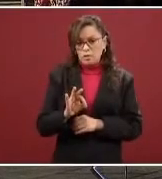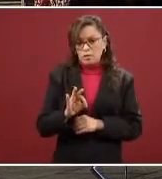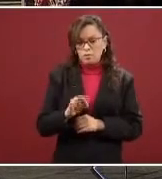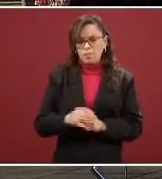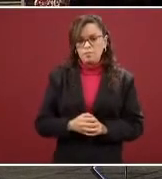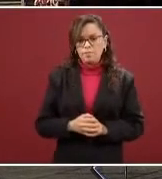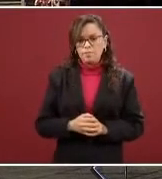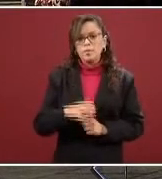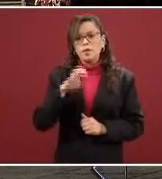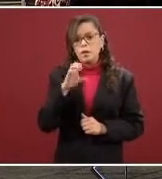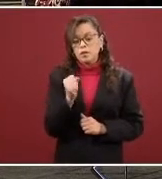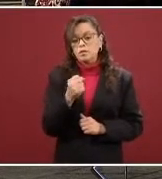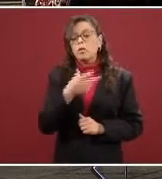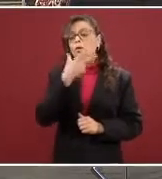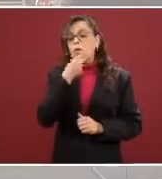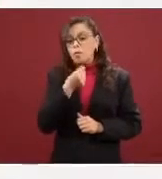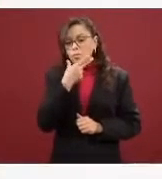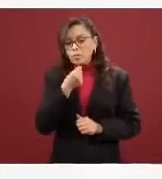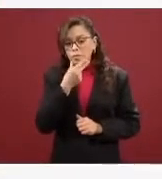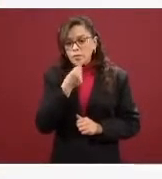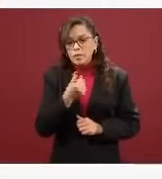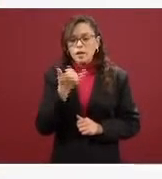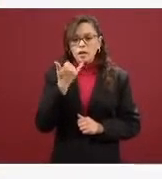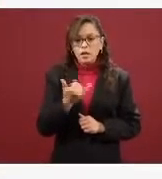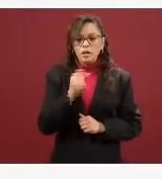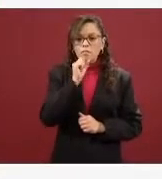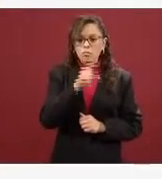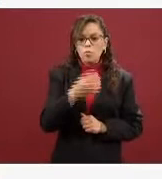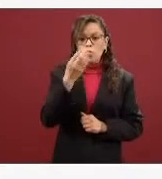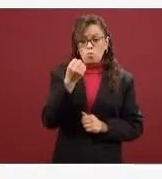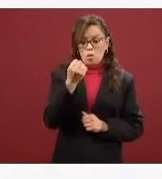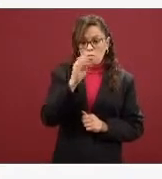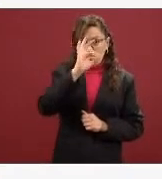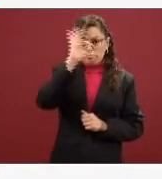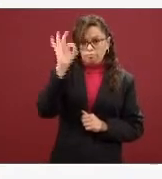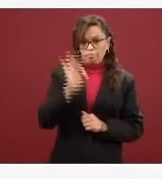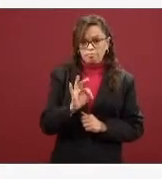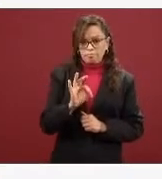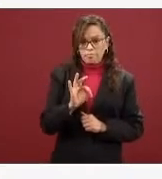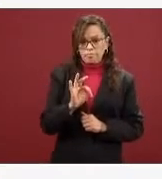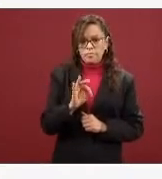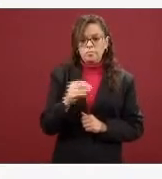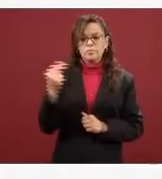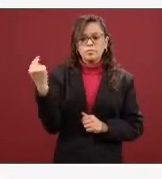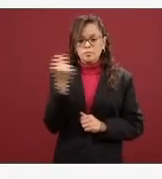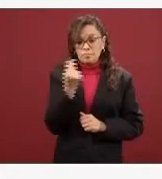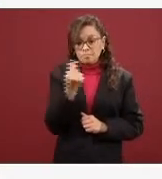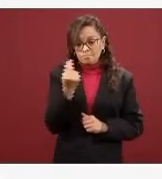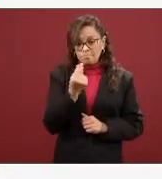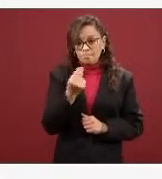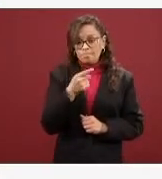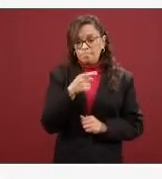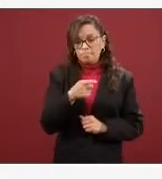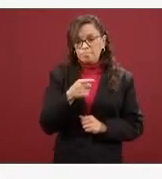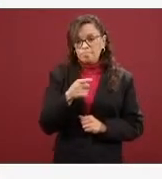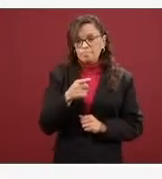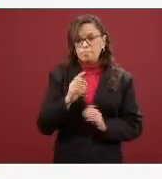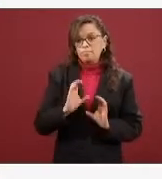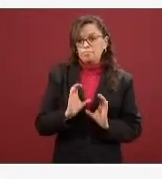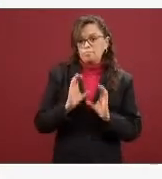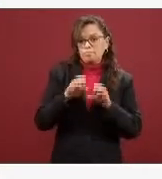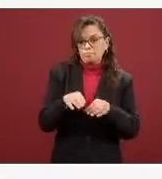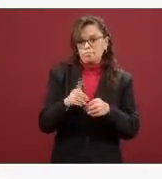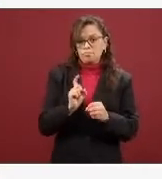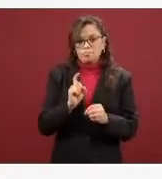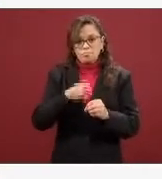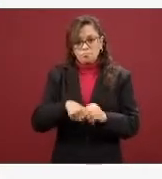sexo masculino, así también un 9% ha requerido ingresar a un servicio de